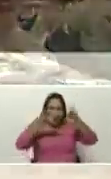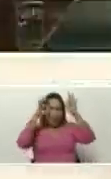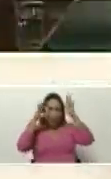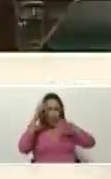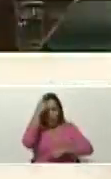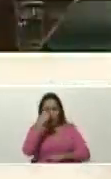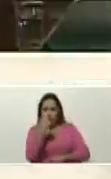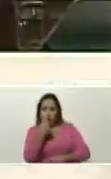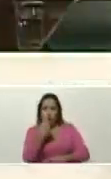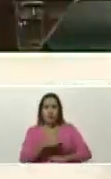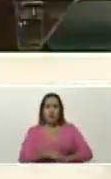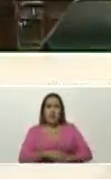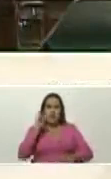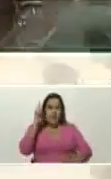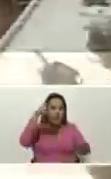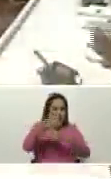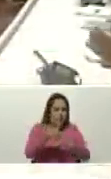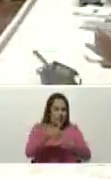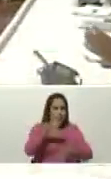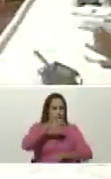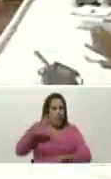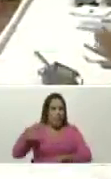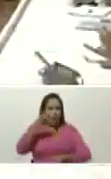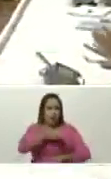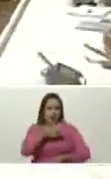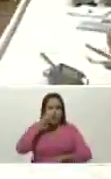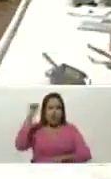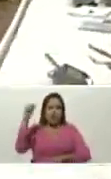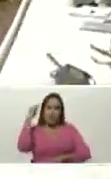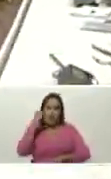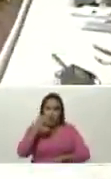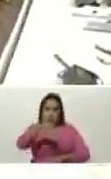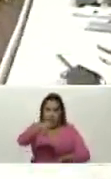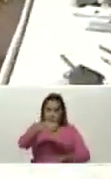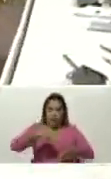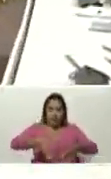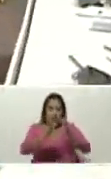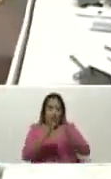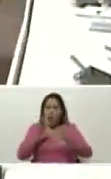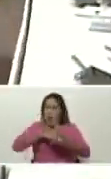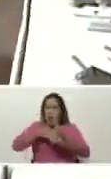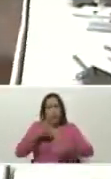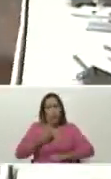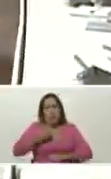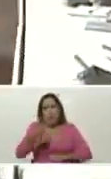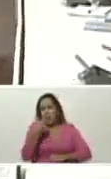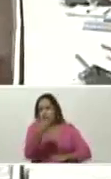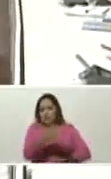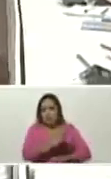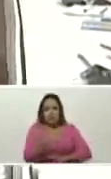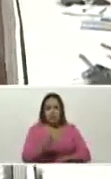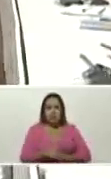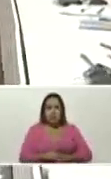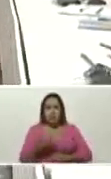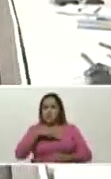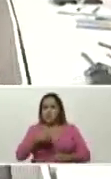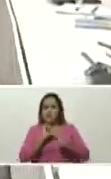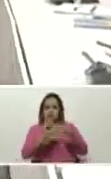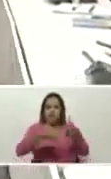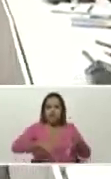directa, popular, bolivariana y socialista. Es nuestro camino. Hablen lo que quieran hablar. Y nosotros seguimos nuestro